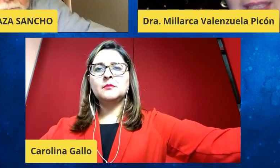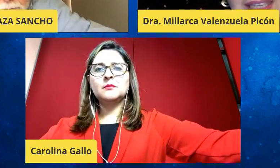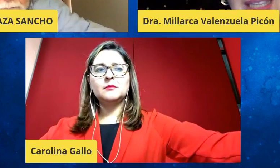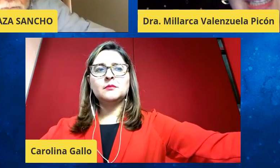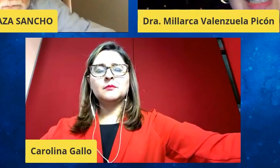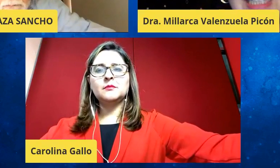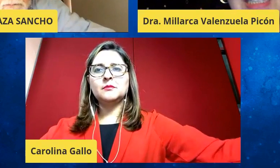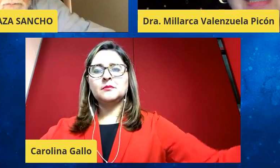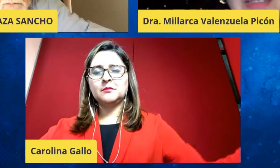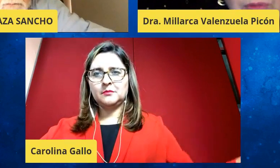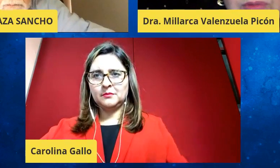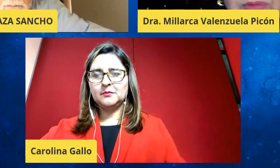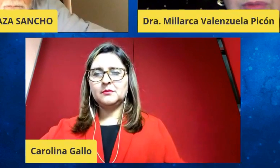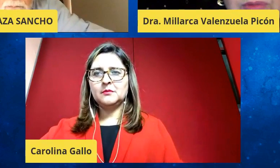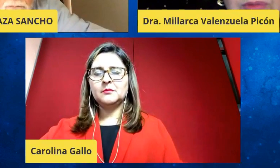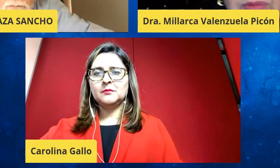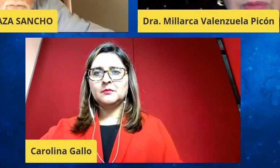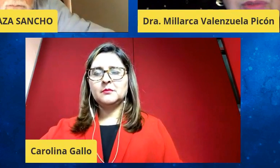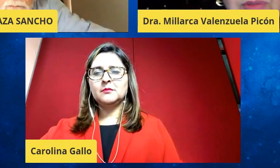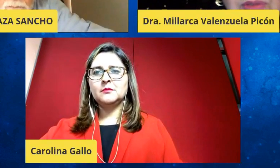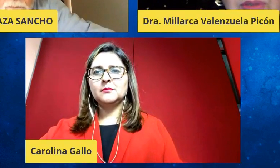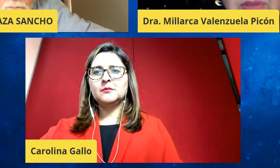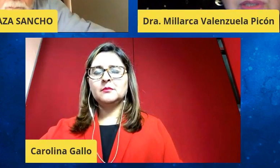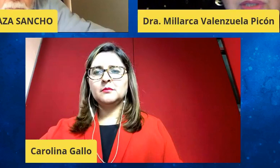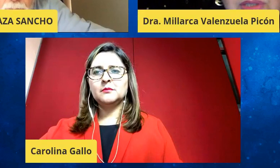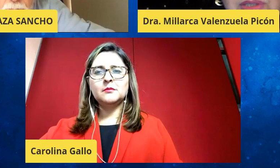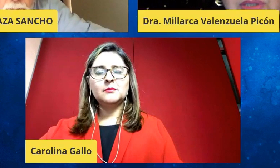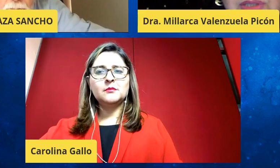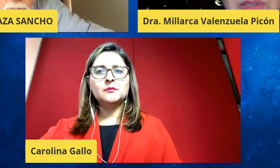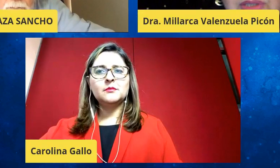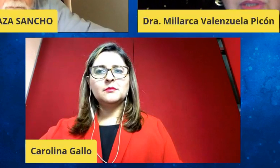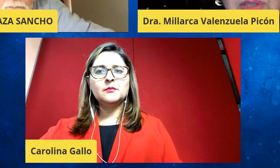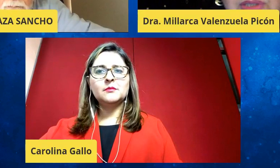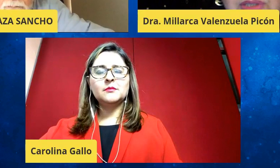país que tiene recursos